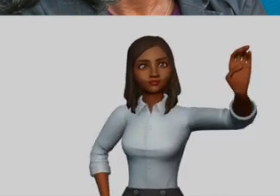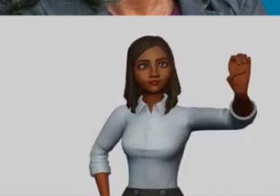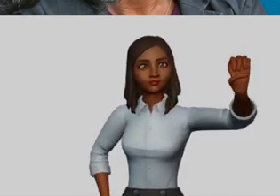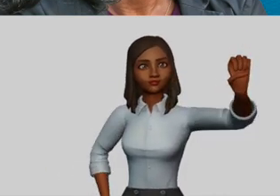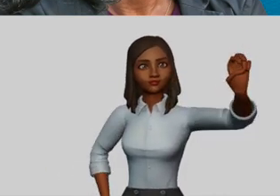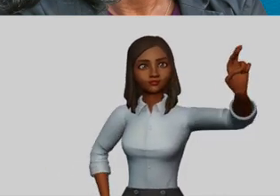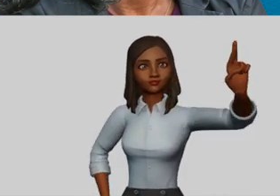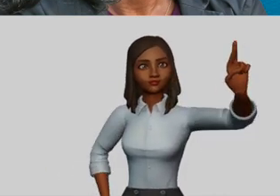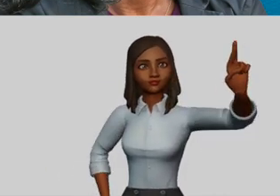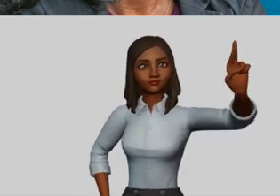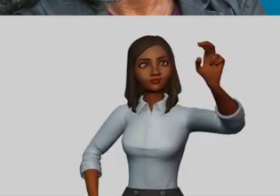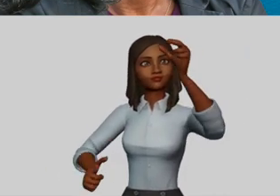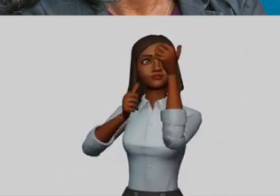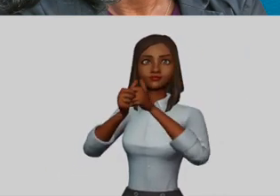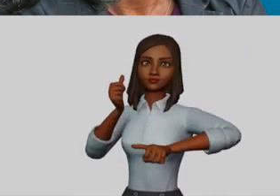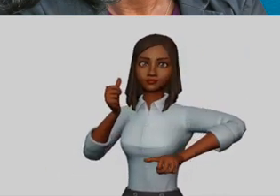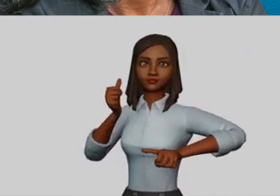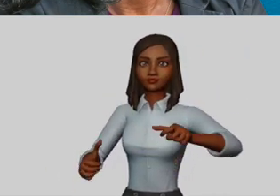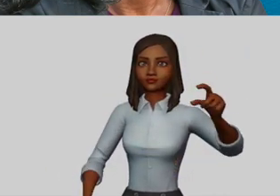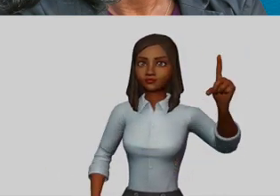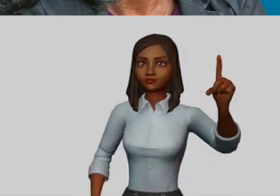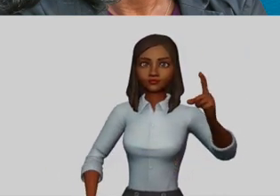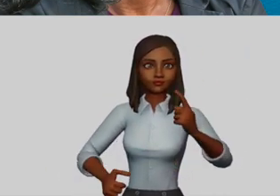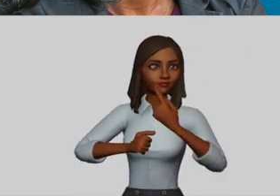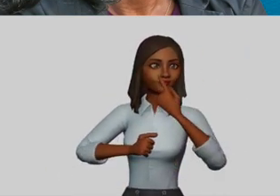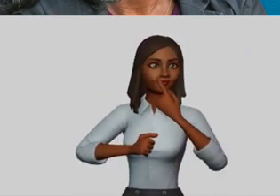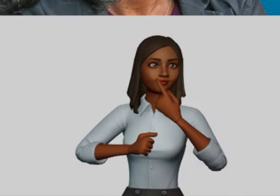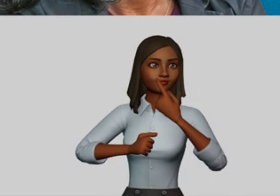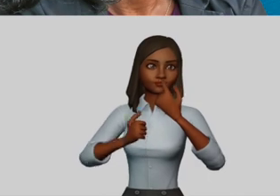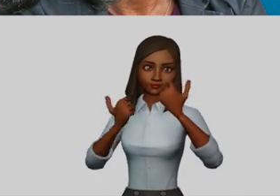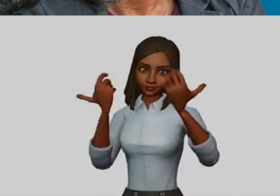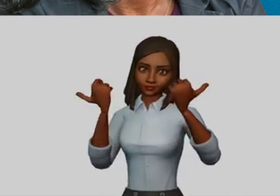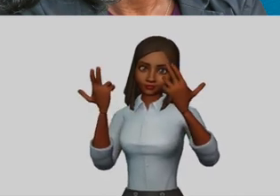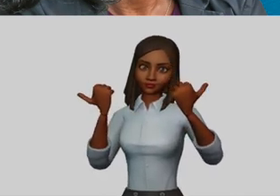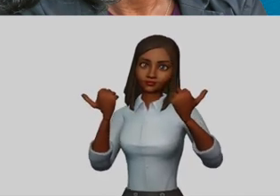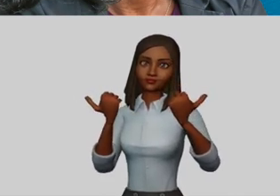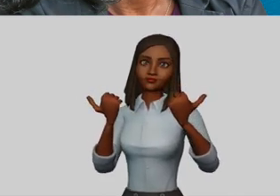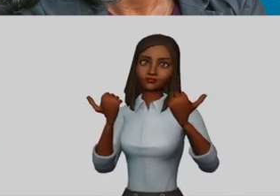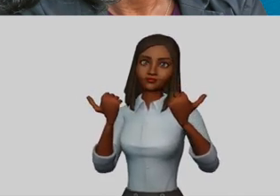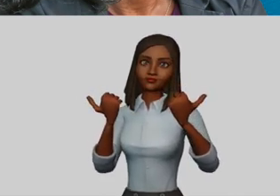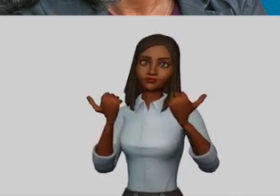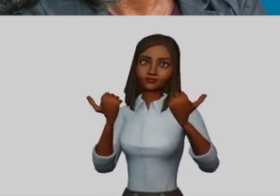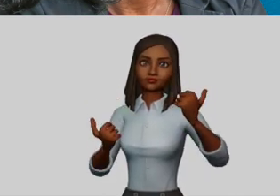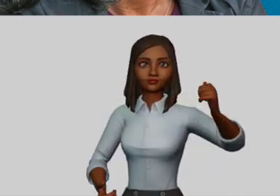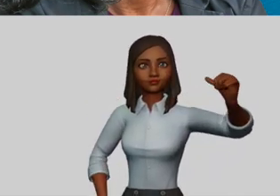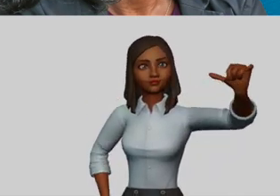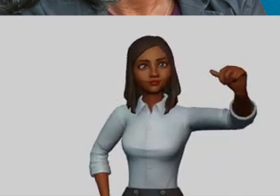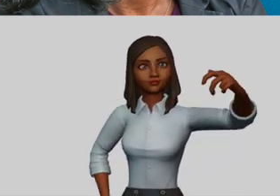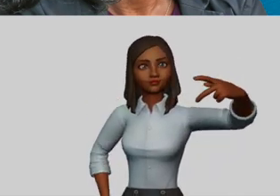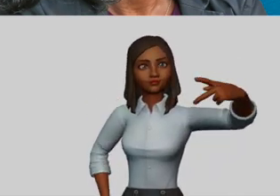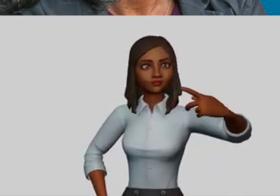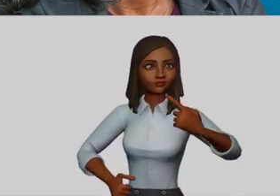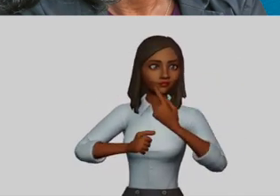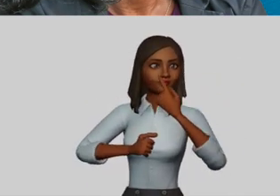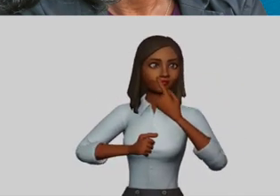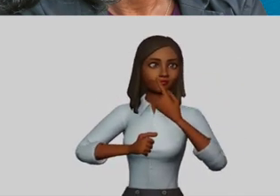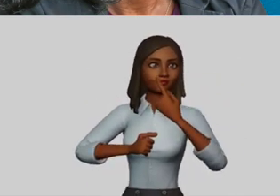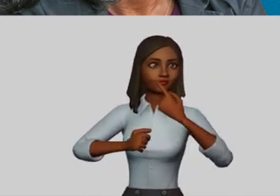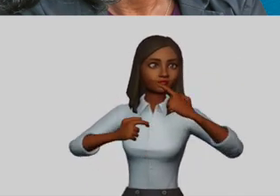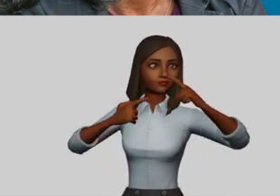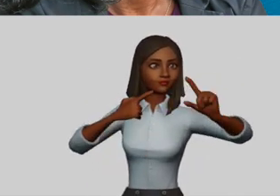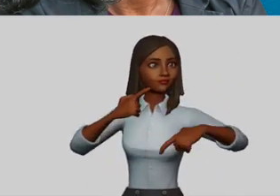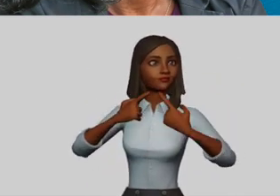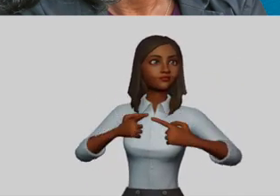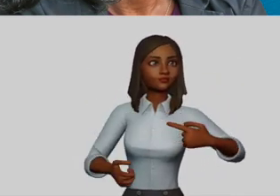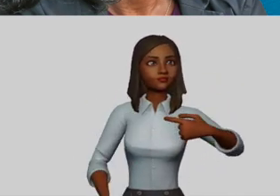para emprendedores que son afroamericanos que se identifiquen como afrolatinos. Y